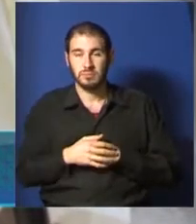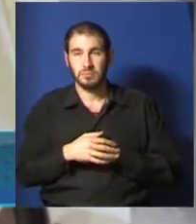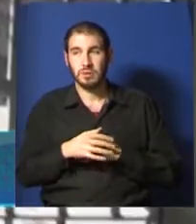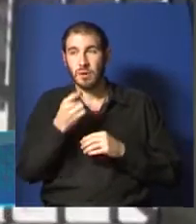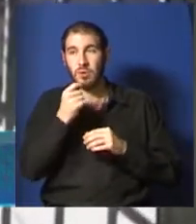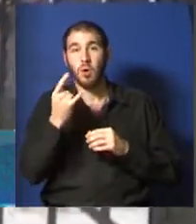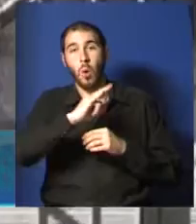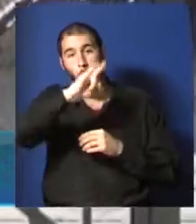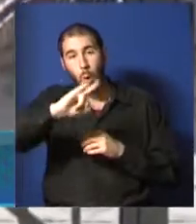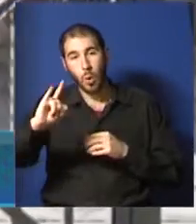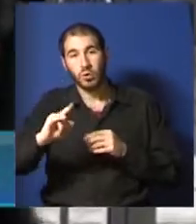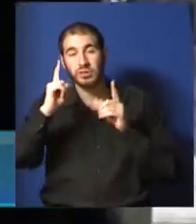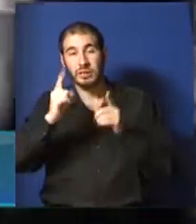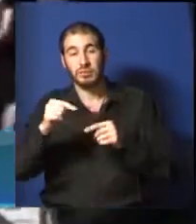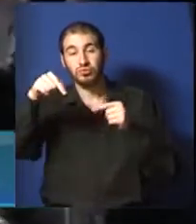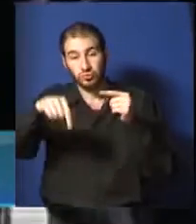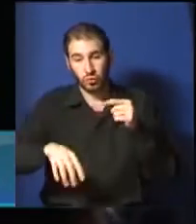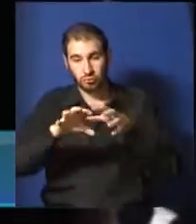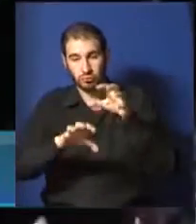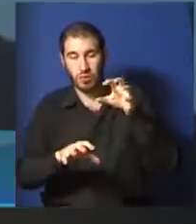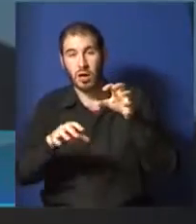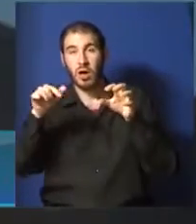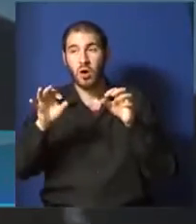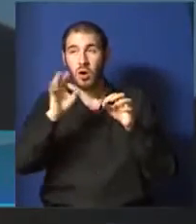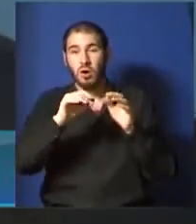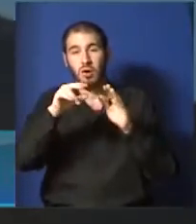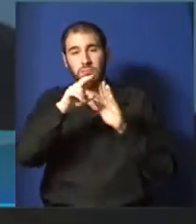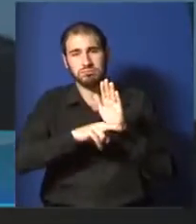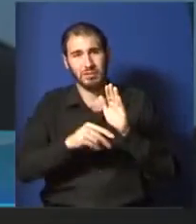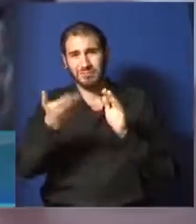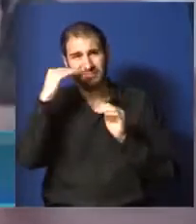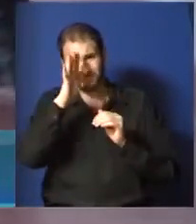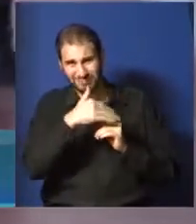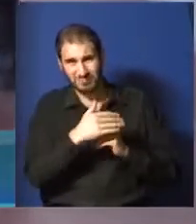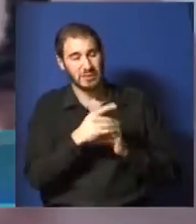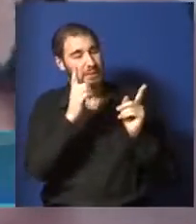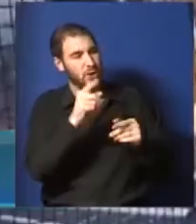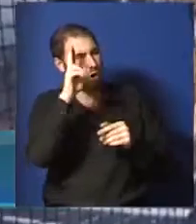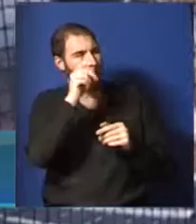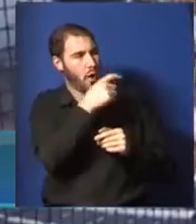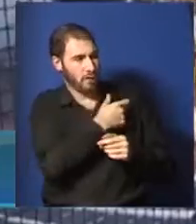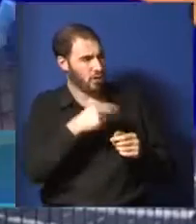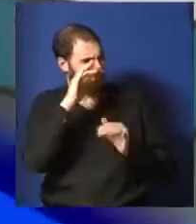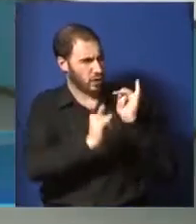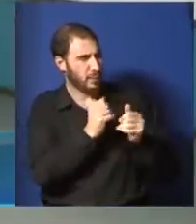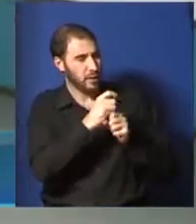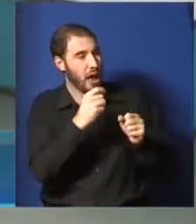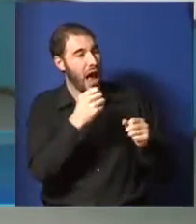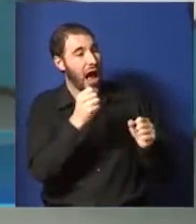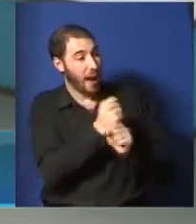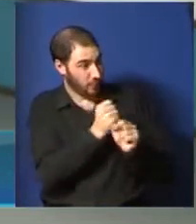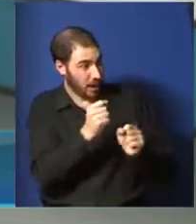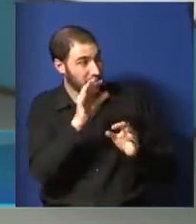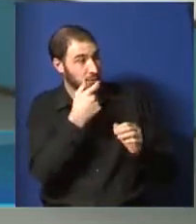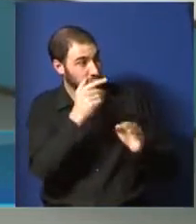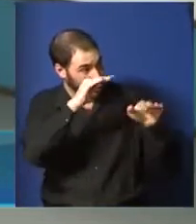sería el Valle de Uco y la zona sur, con el viejo código. Sí, incluso dijo el gobernador que si se llegaba a aprobar se iba a aplicar en toda la provincia.